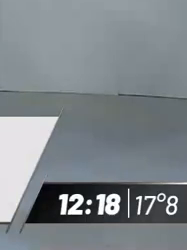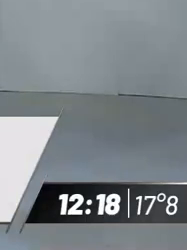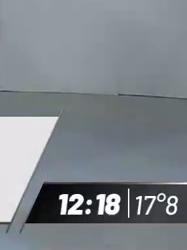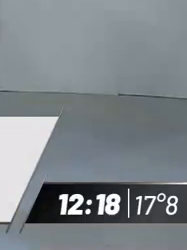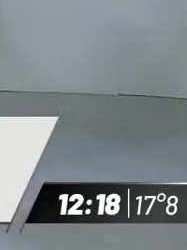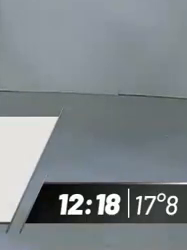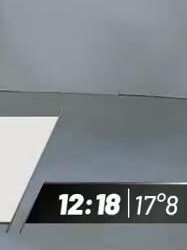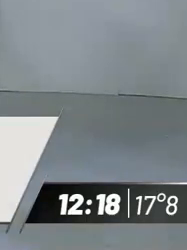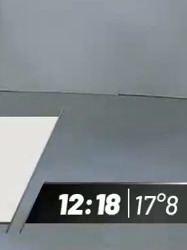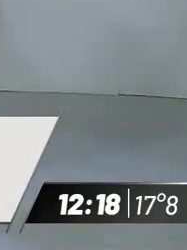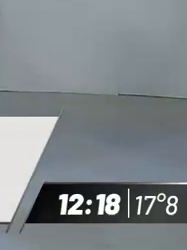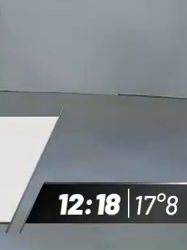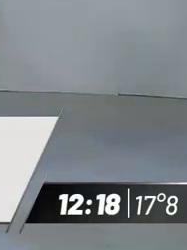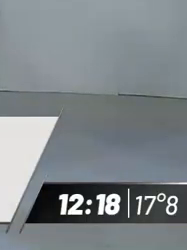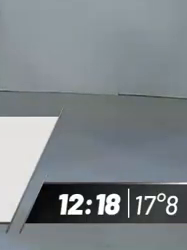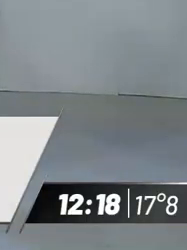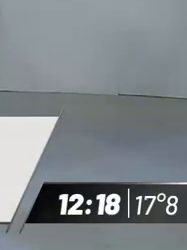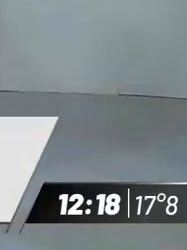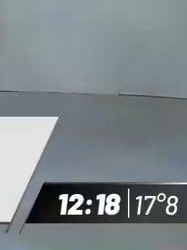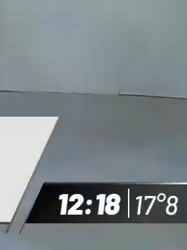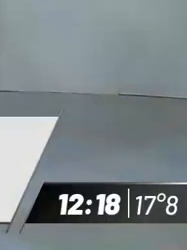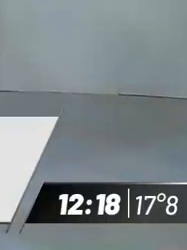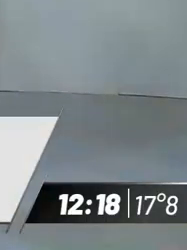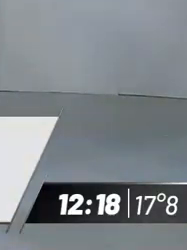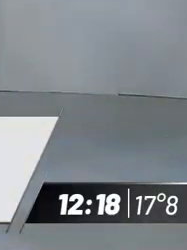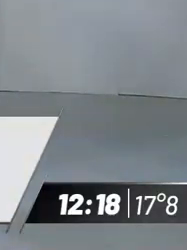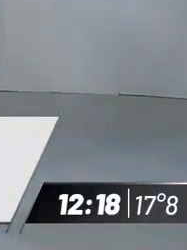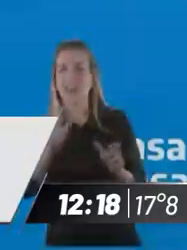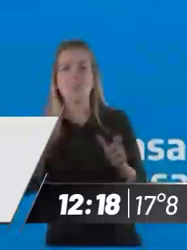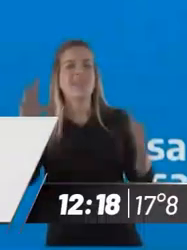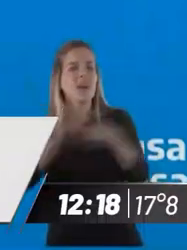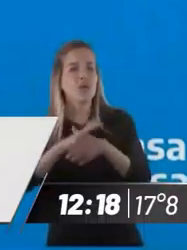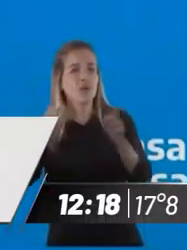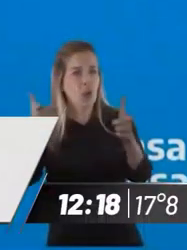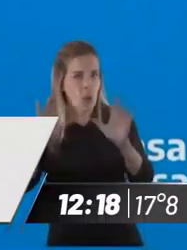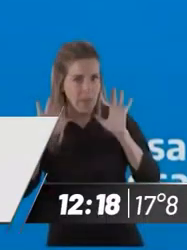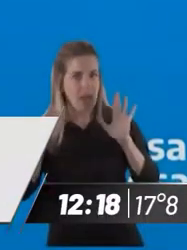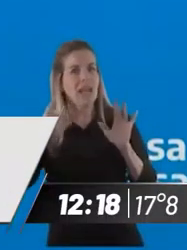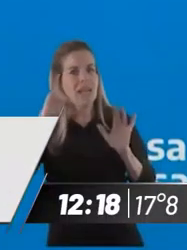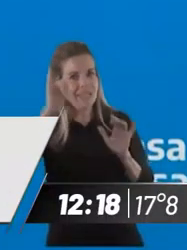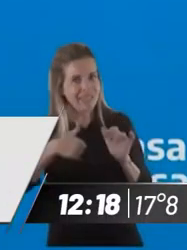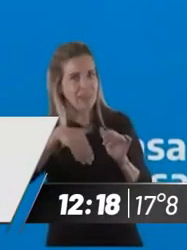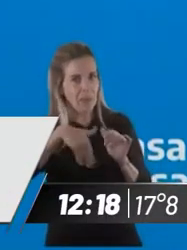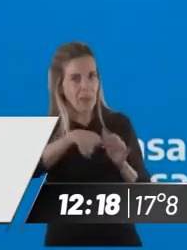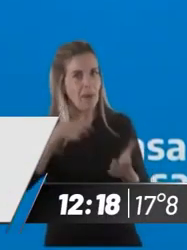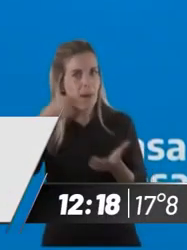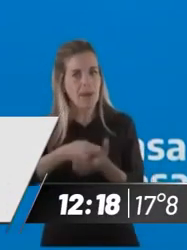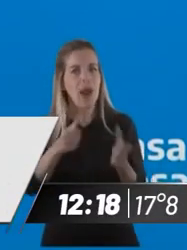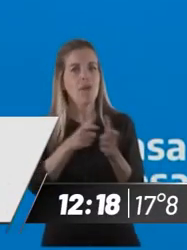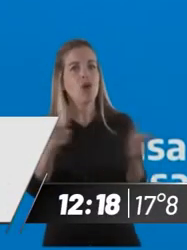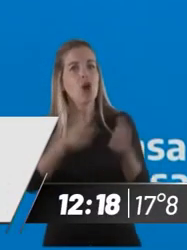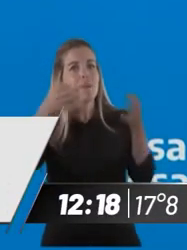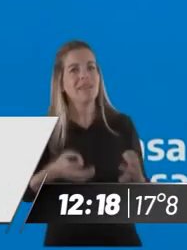aunque, insistimos, todavía no están los detalles. Le escuchamos. Sí, va a haber un bono para jubilados, lo